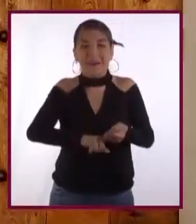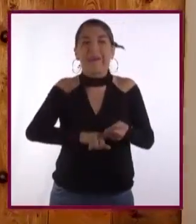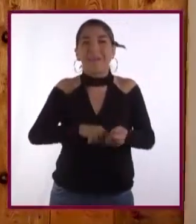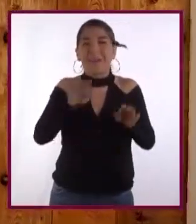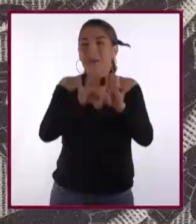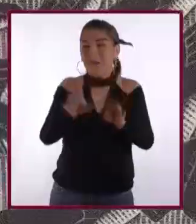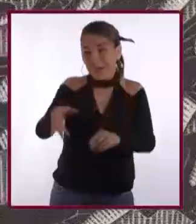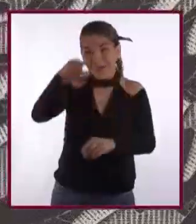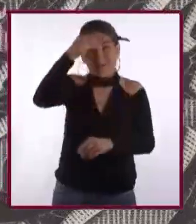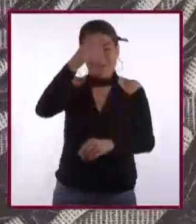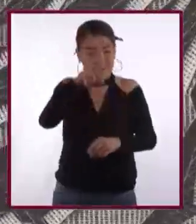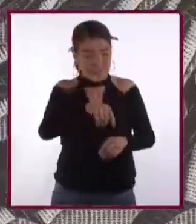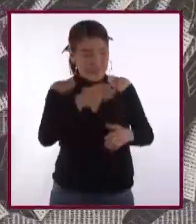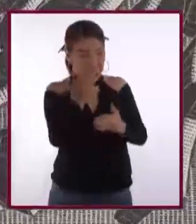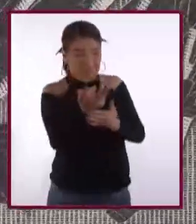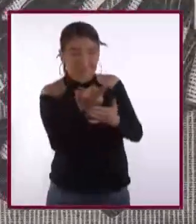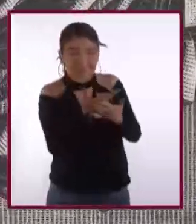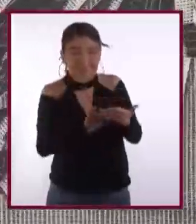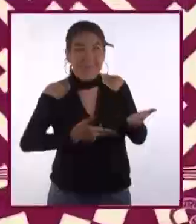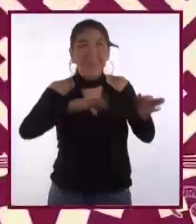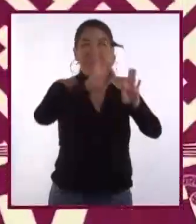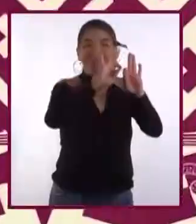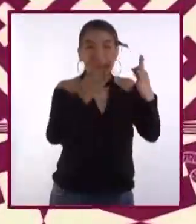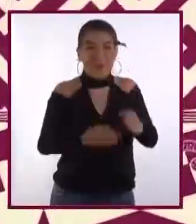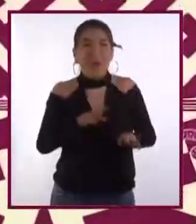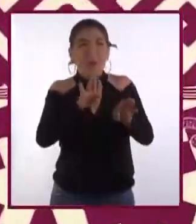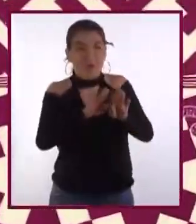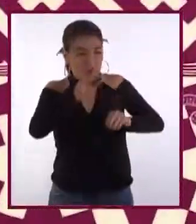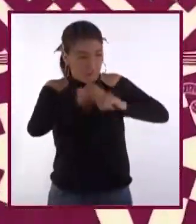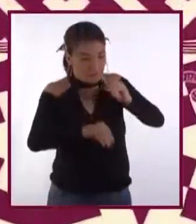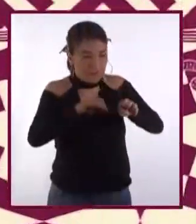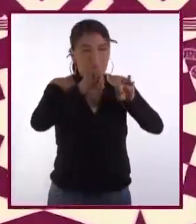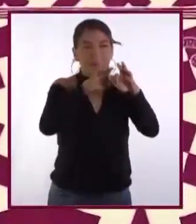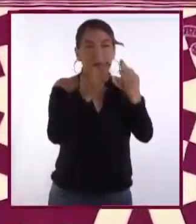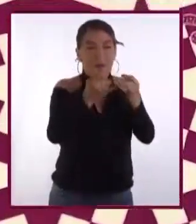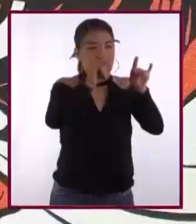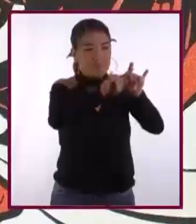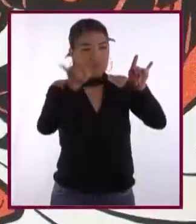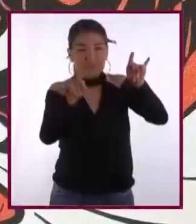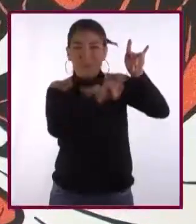de este edificio que llevaron al artista a crear figuras que, por su